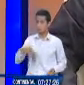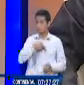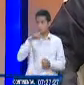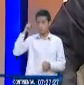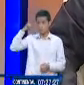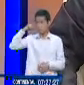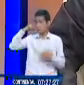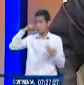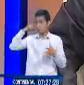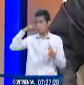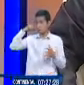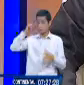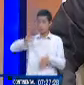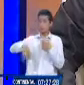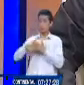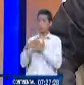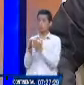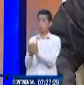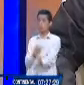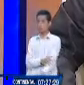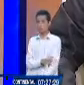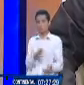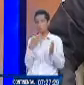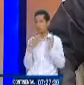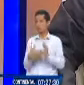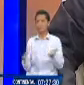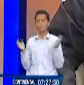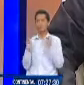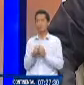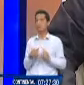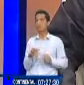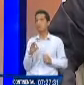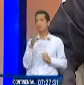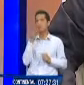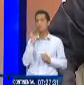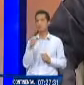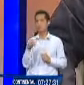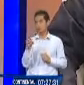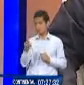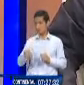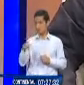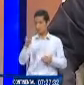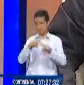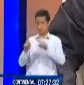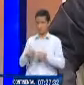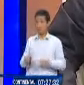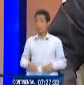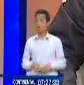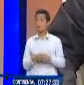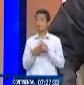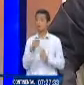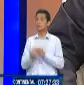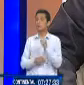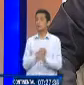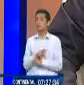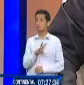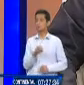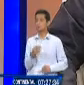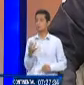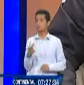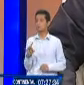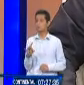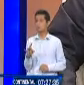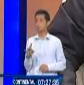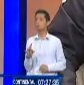ver los principales proyectos mineros me refiero por ejemplo fruta del norte mirador entrará en explotación a partir del año 2018